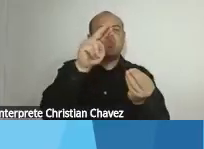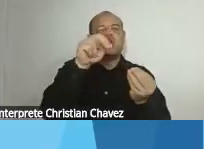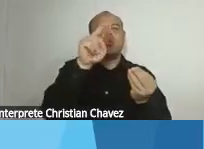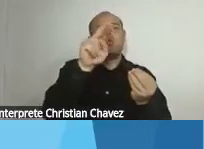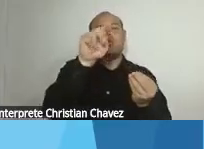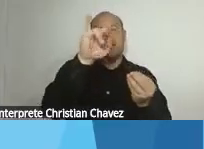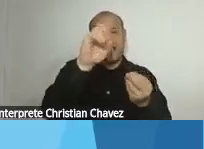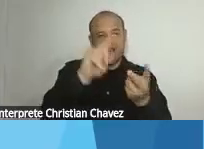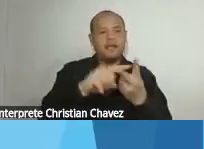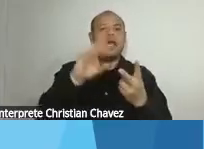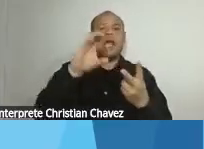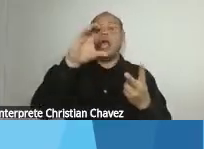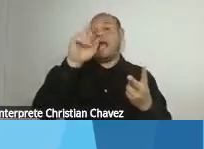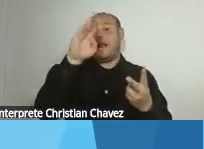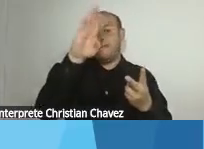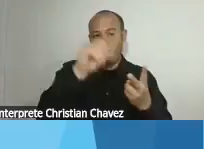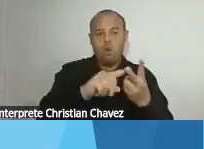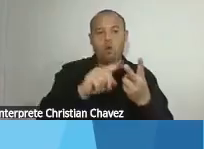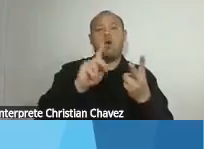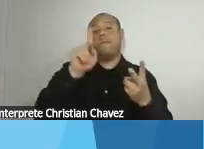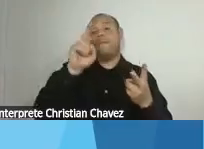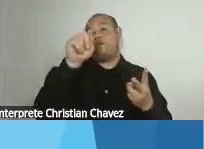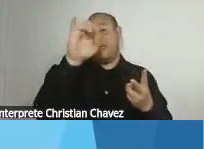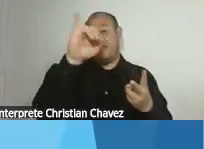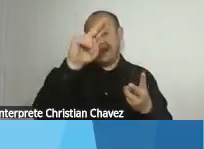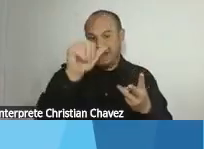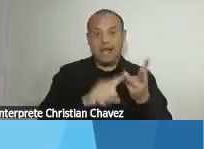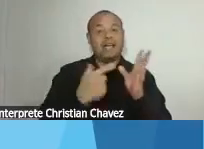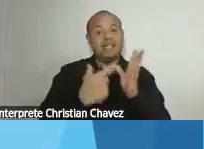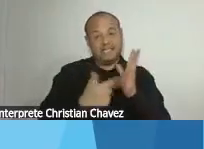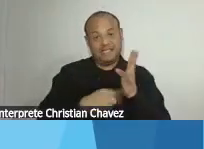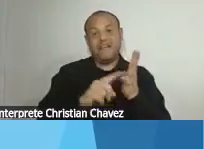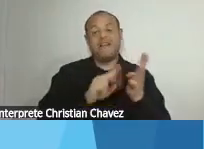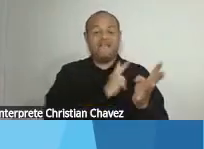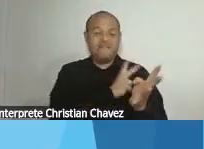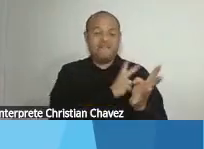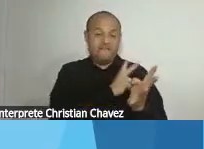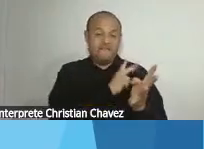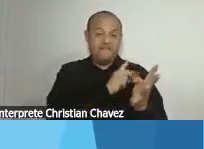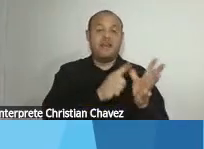tiene proteína, ya vemos que tiene grasa, vitaminas y minerales.